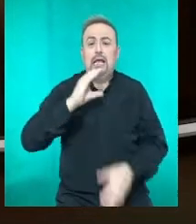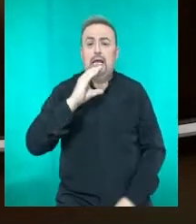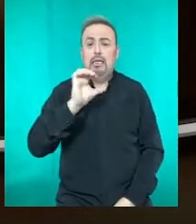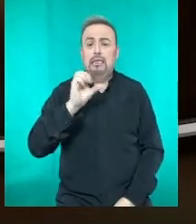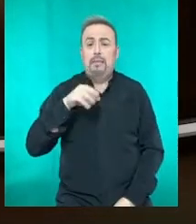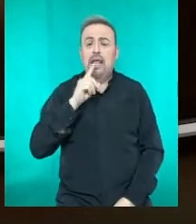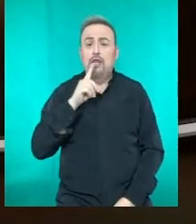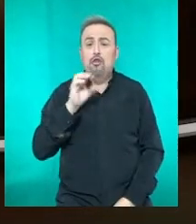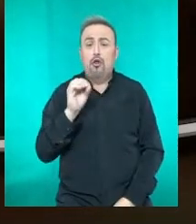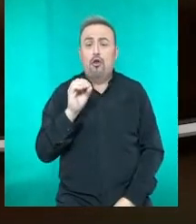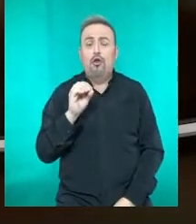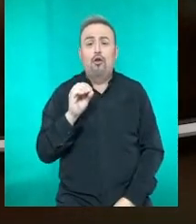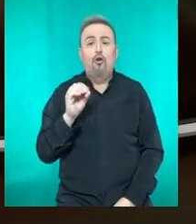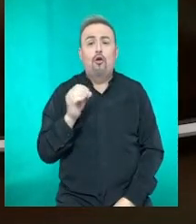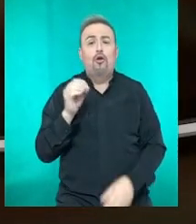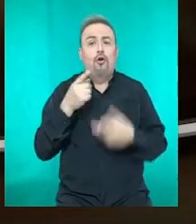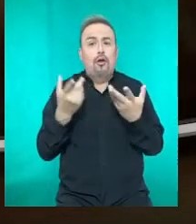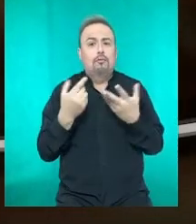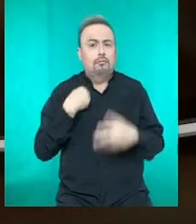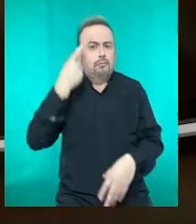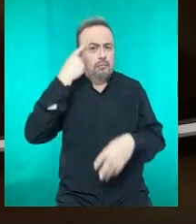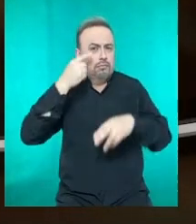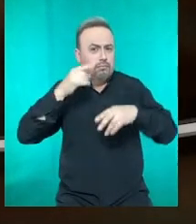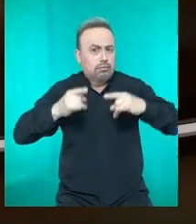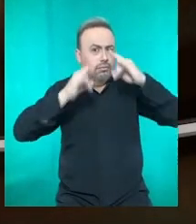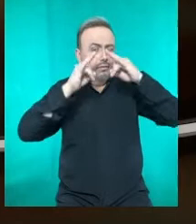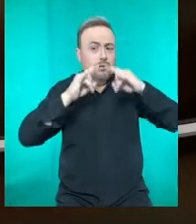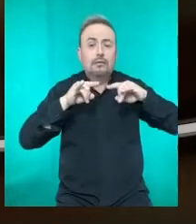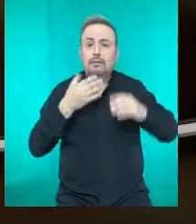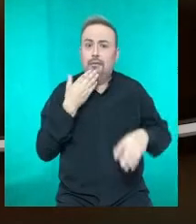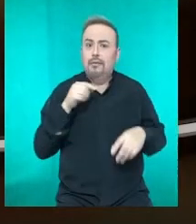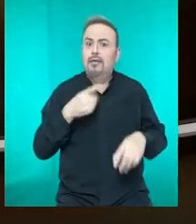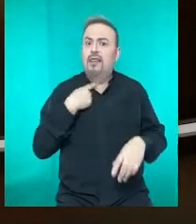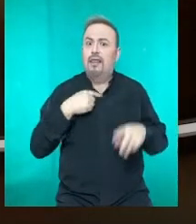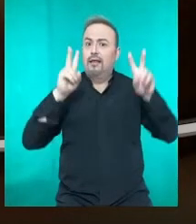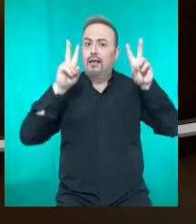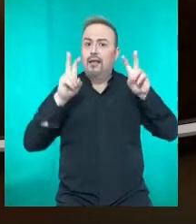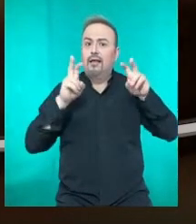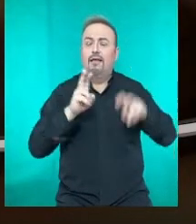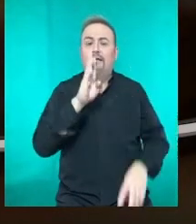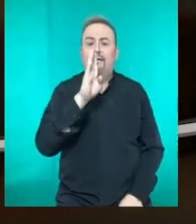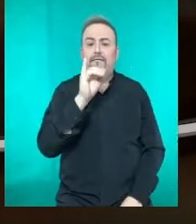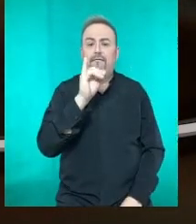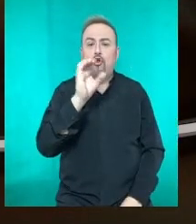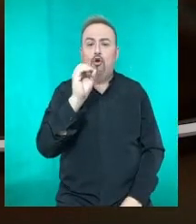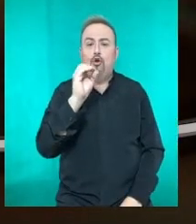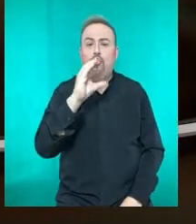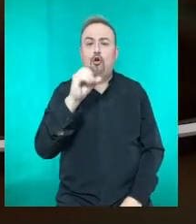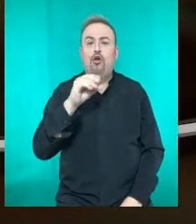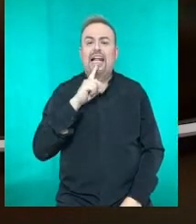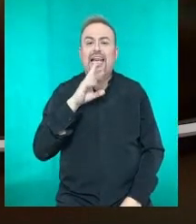muy atractivo, de mucho interés y de mucho estudio al mismo tiempo, que es el bioconcreto o concreto que se denomina